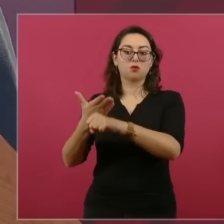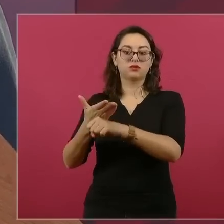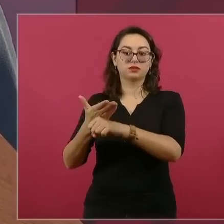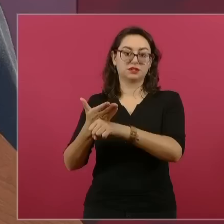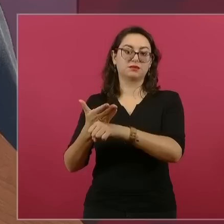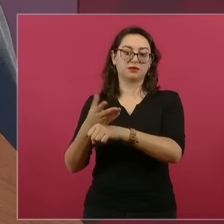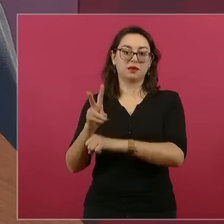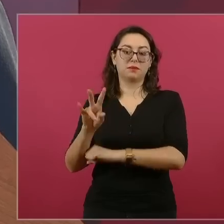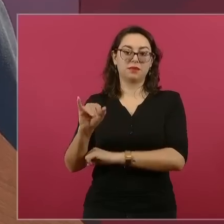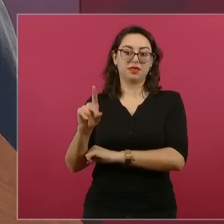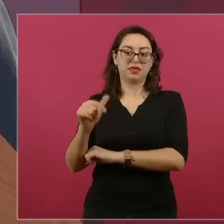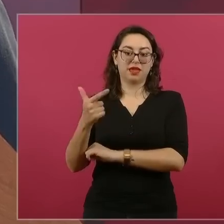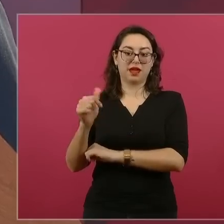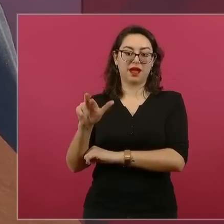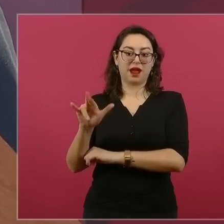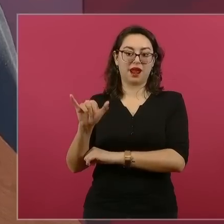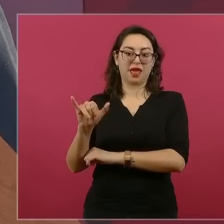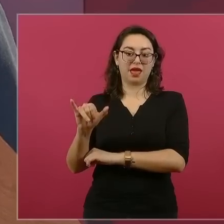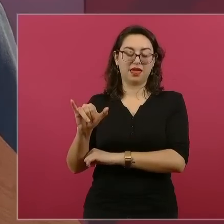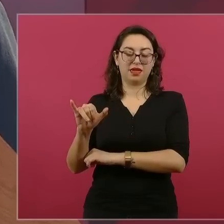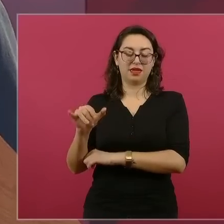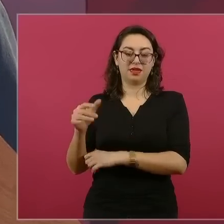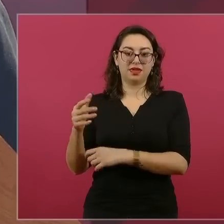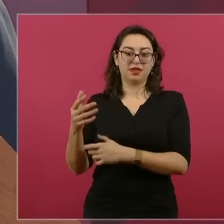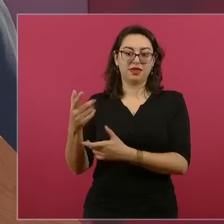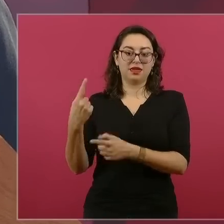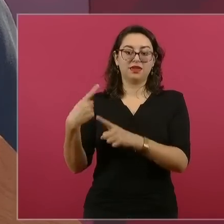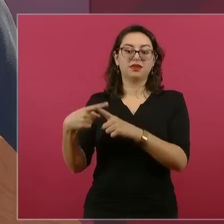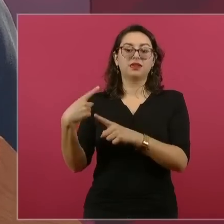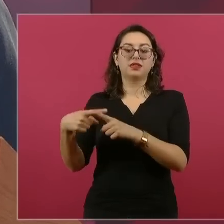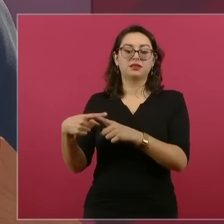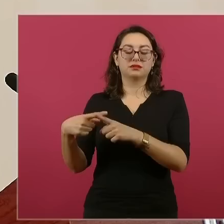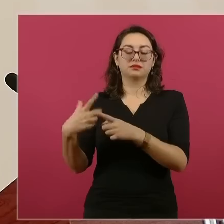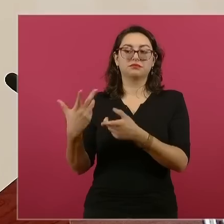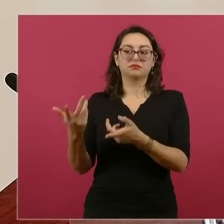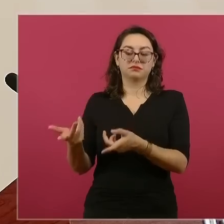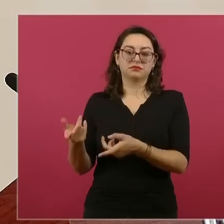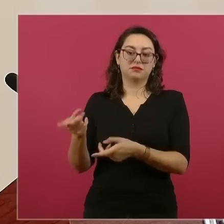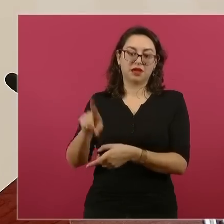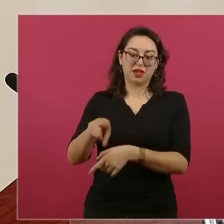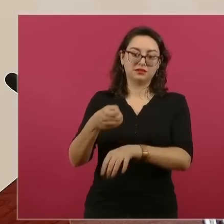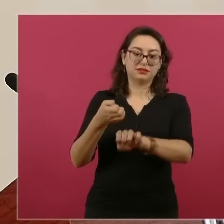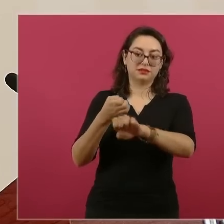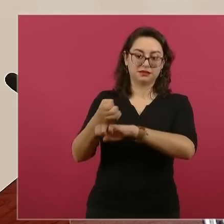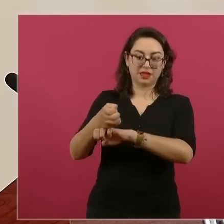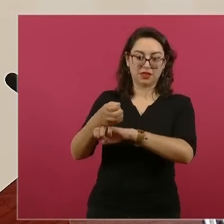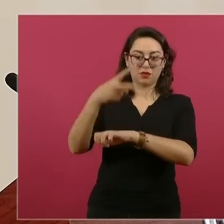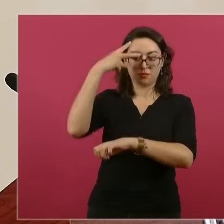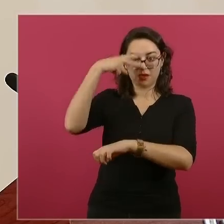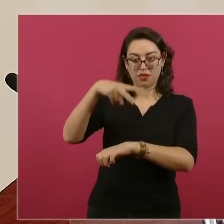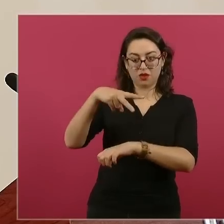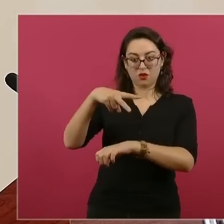el de Zumpango. Y lo hizo la empresa esta,